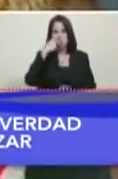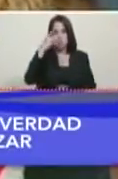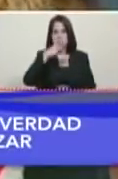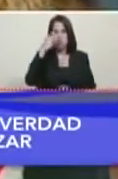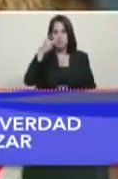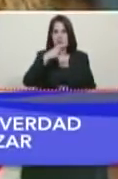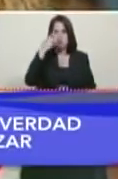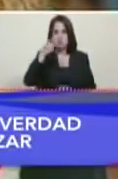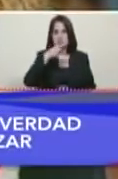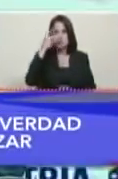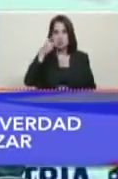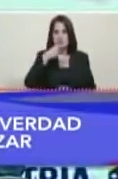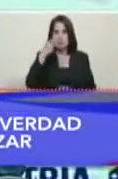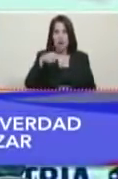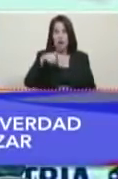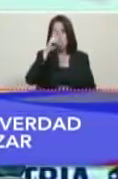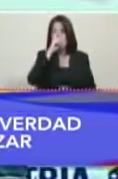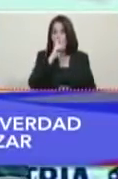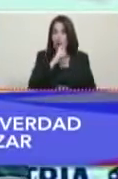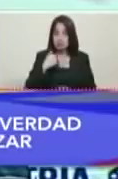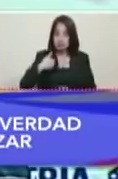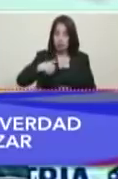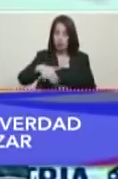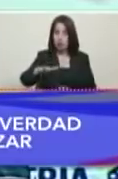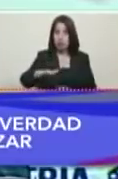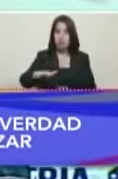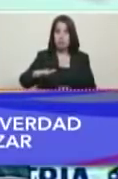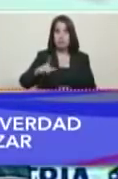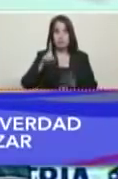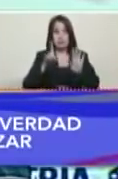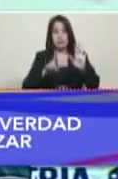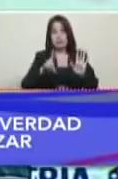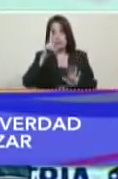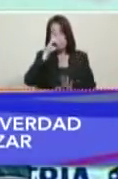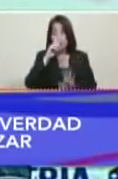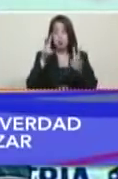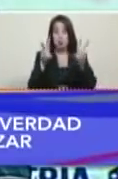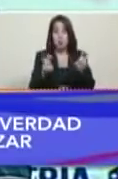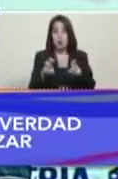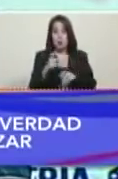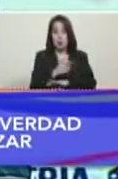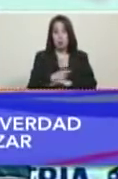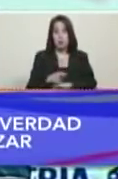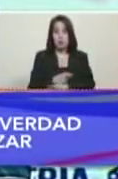para, en estos años que están por venir, en estos 6 años del nuevo gobierno.